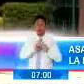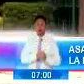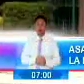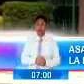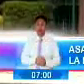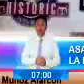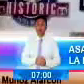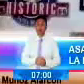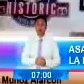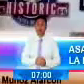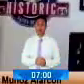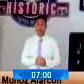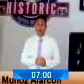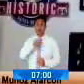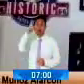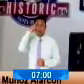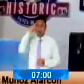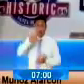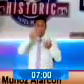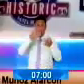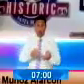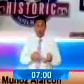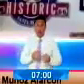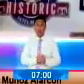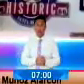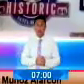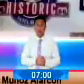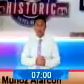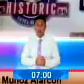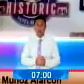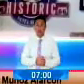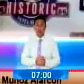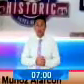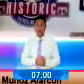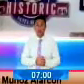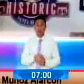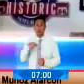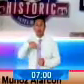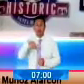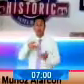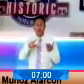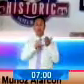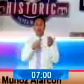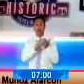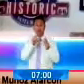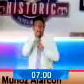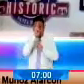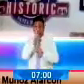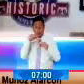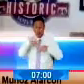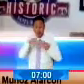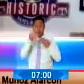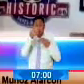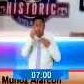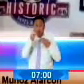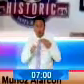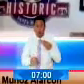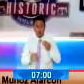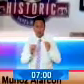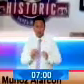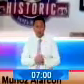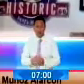del Banco Central. Un gobierno responsable, un gobierno disciplinado en las finanzas y respetuoso del presupuesto general del